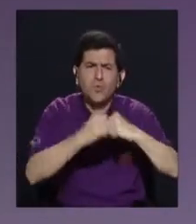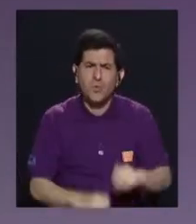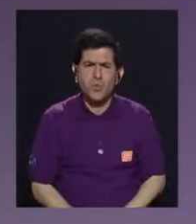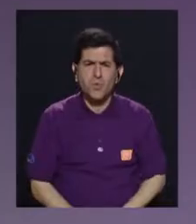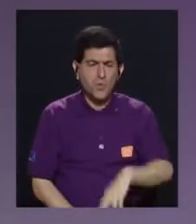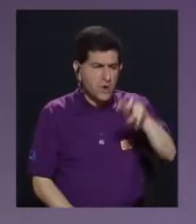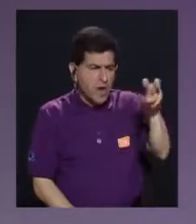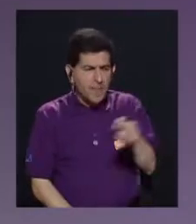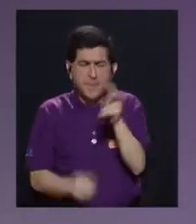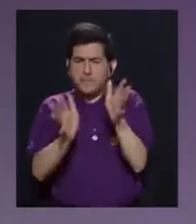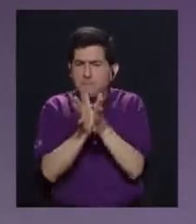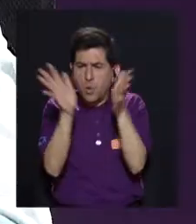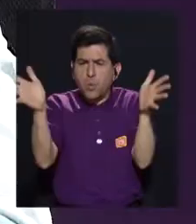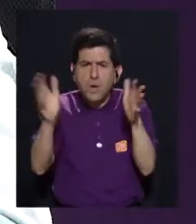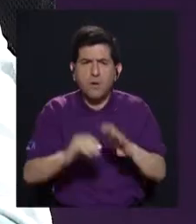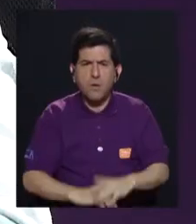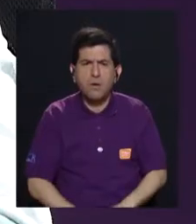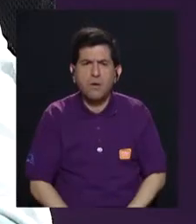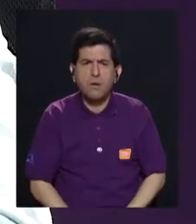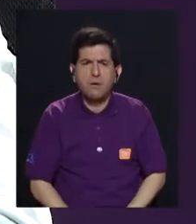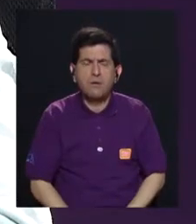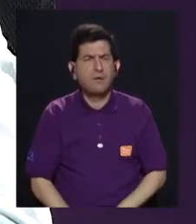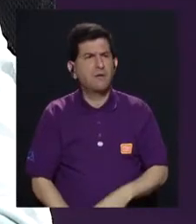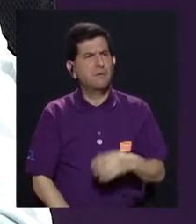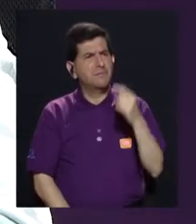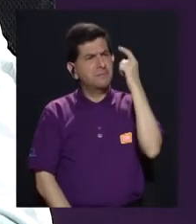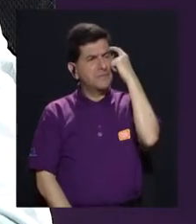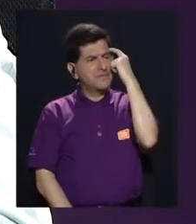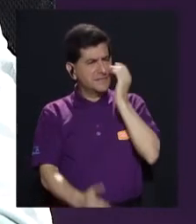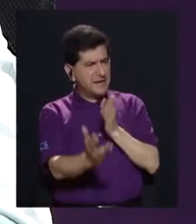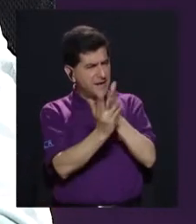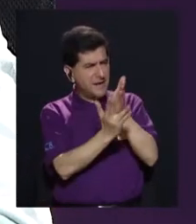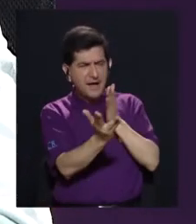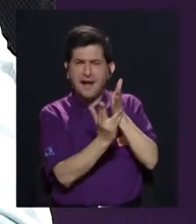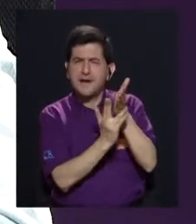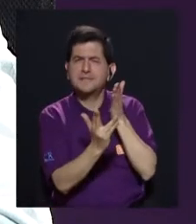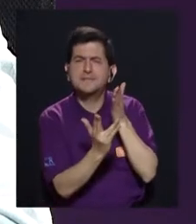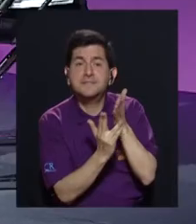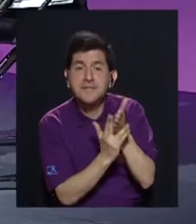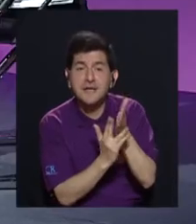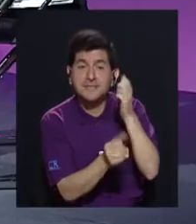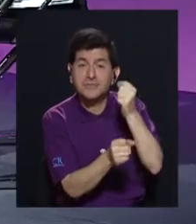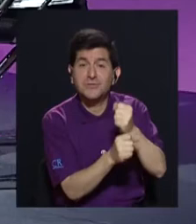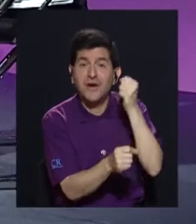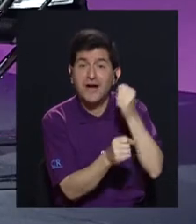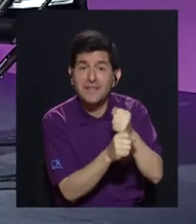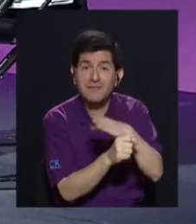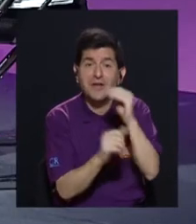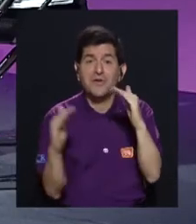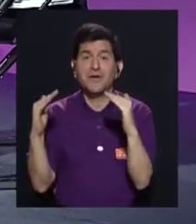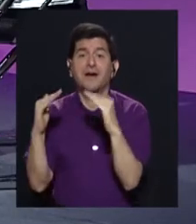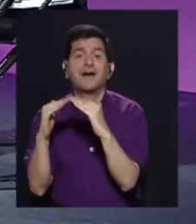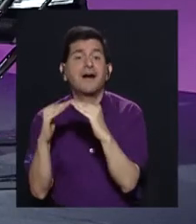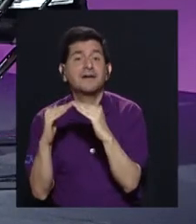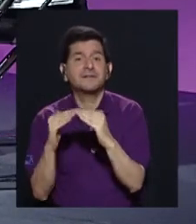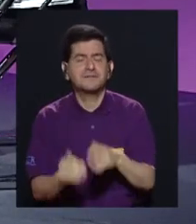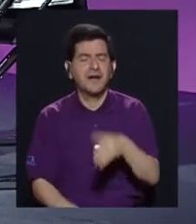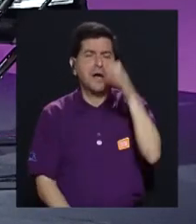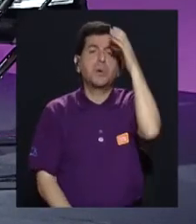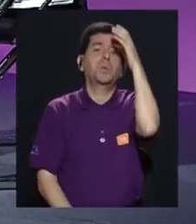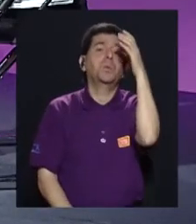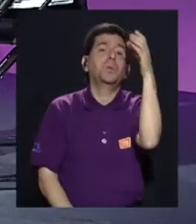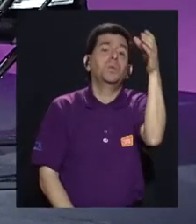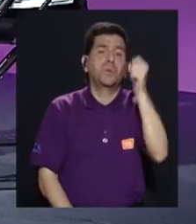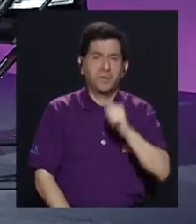transporte público estamos pensando en acceso a empleo a vivienda en cultura